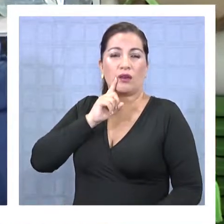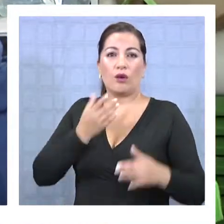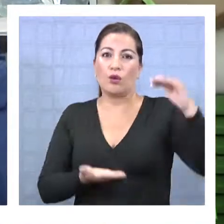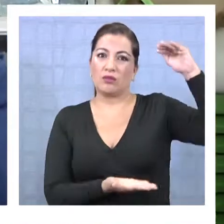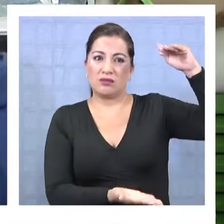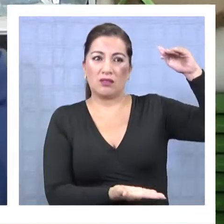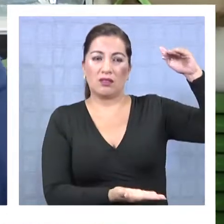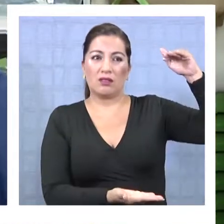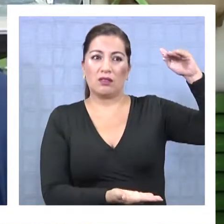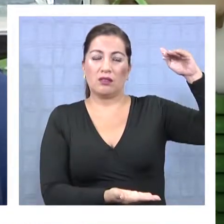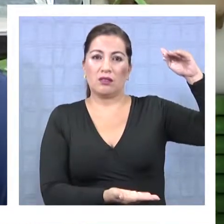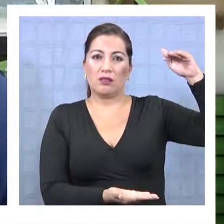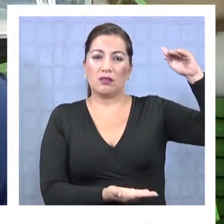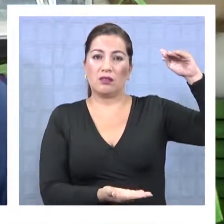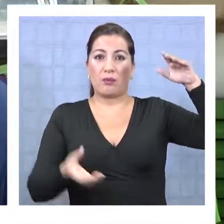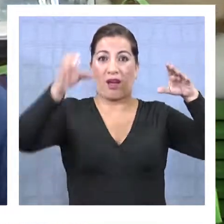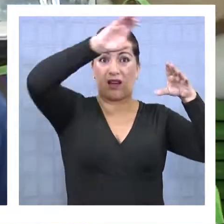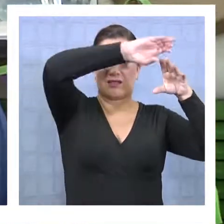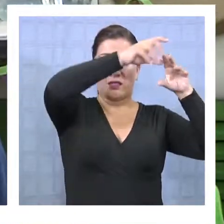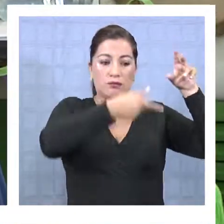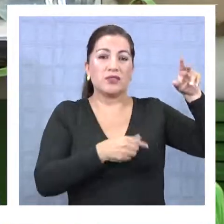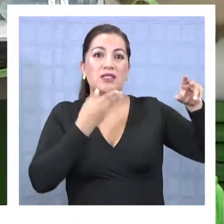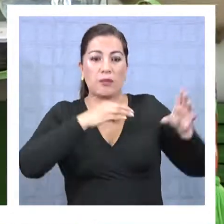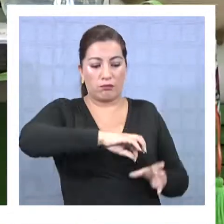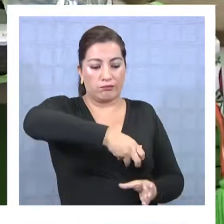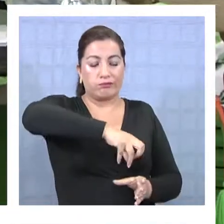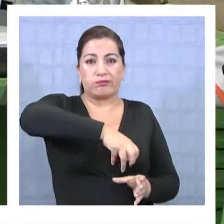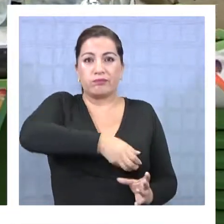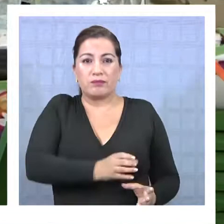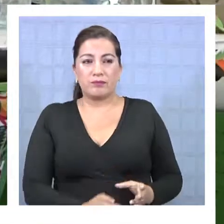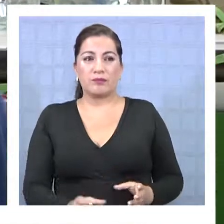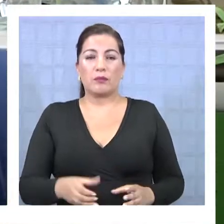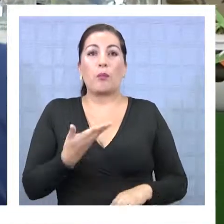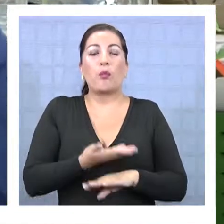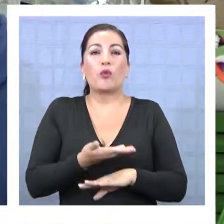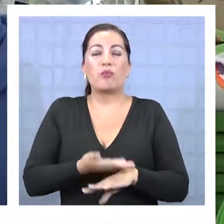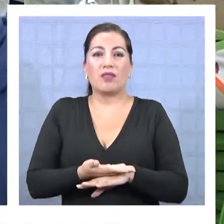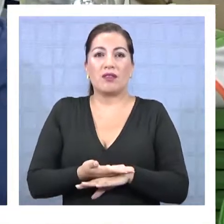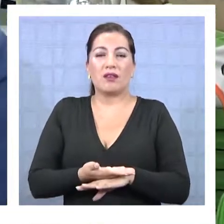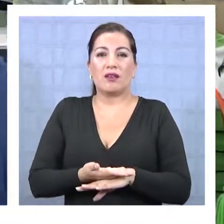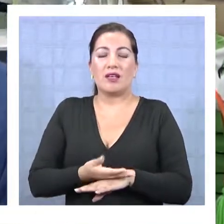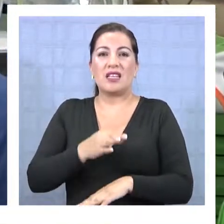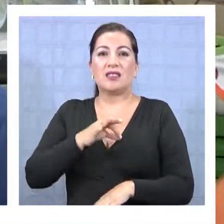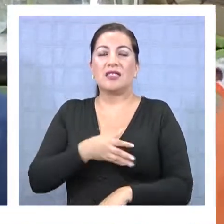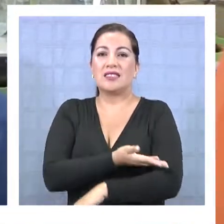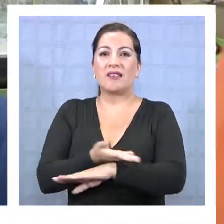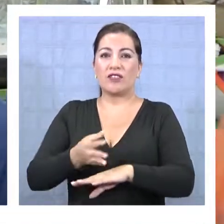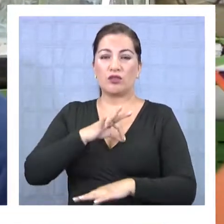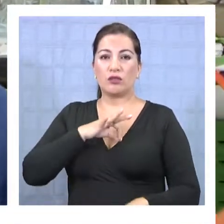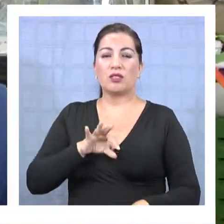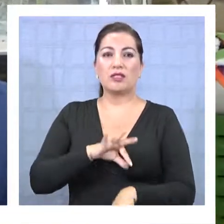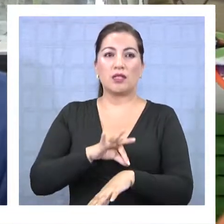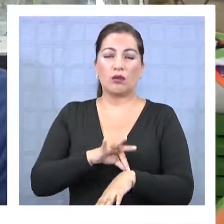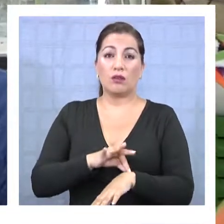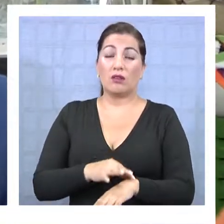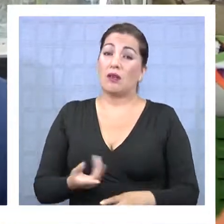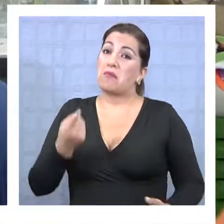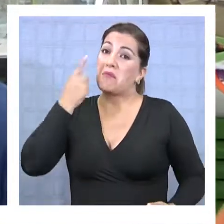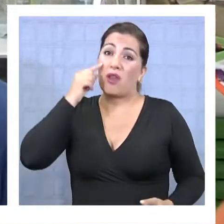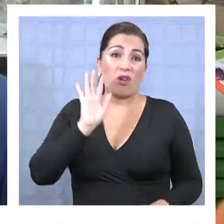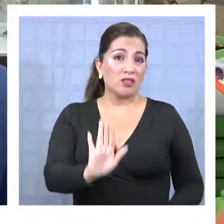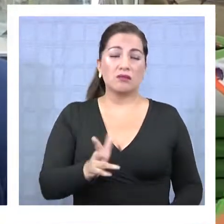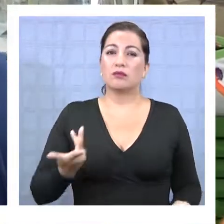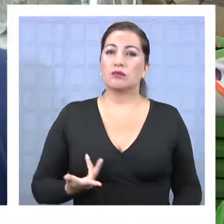estanque de entrada y de salida como nos, digamos, se nos pide por sanidad. Así que, pero básicamente